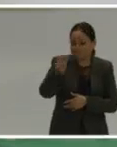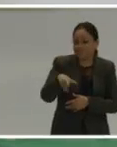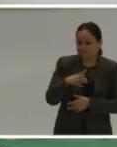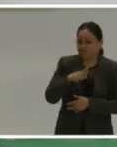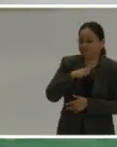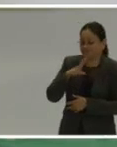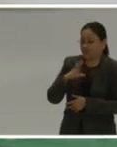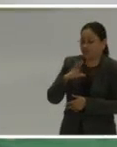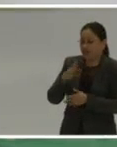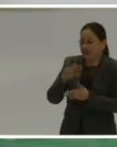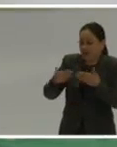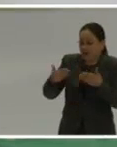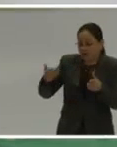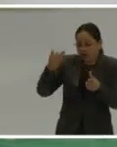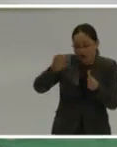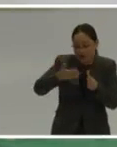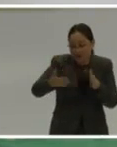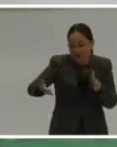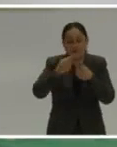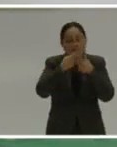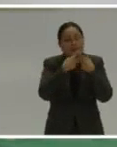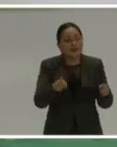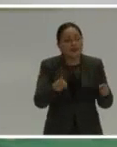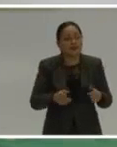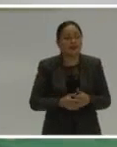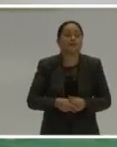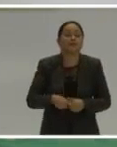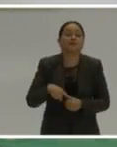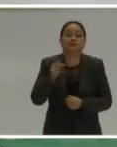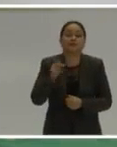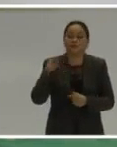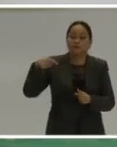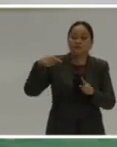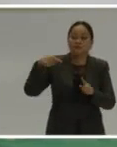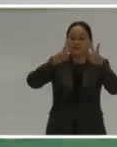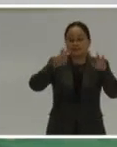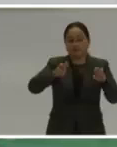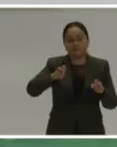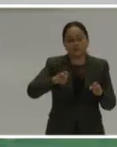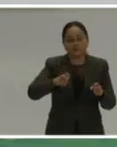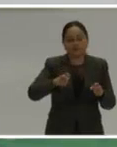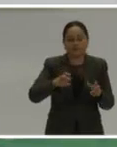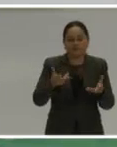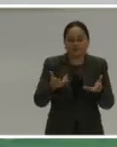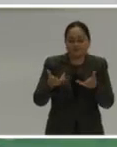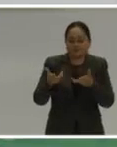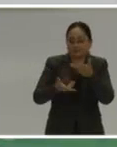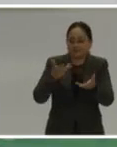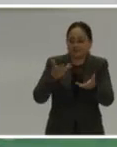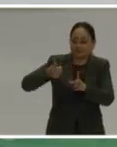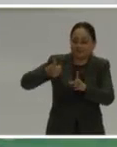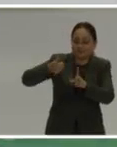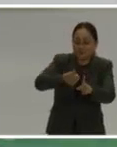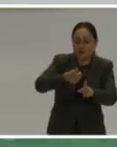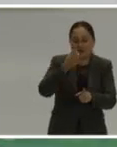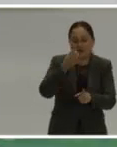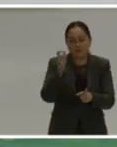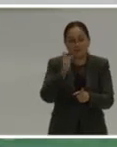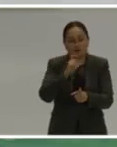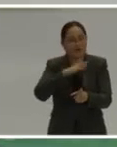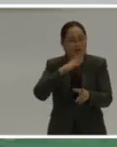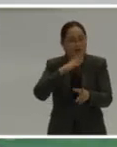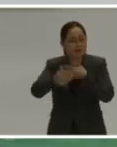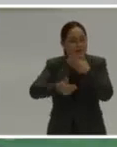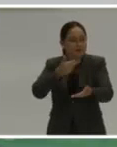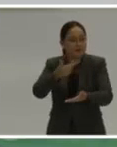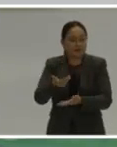Son otros tiempos. Pero el tema de autonomías, queremos de que en este proceso, vamos a